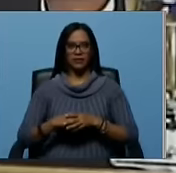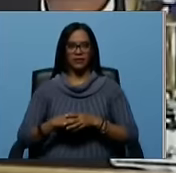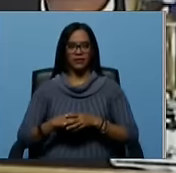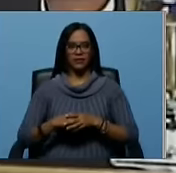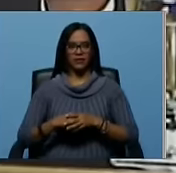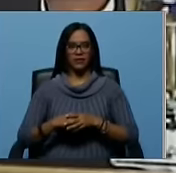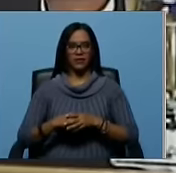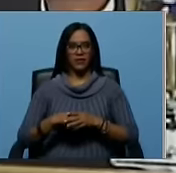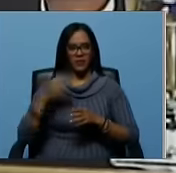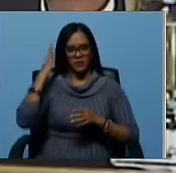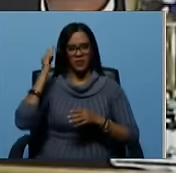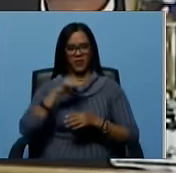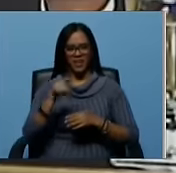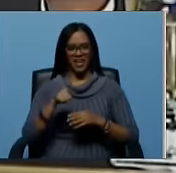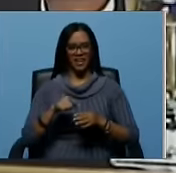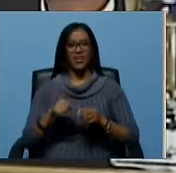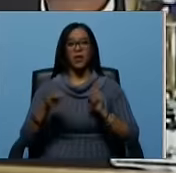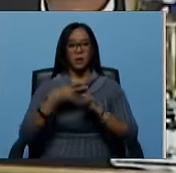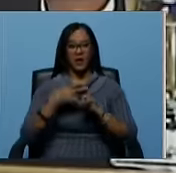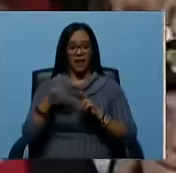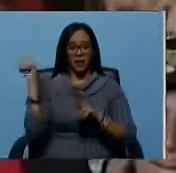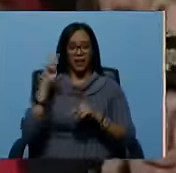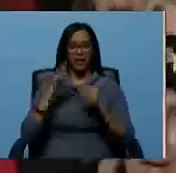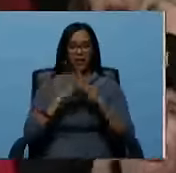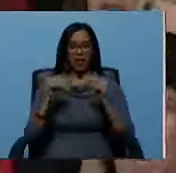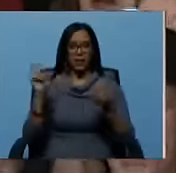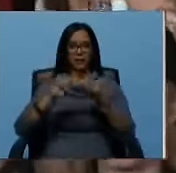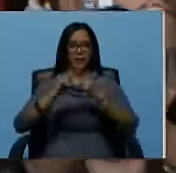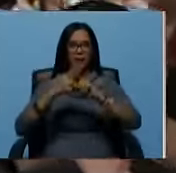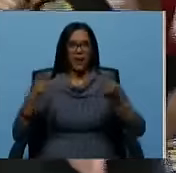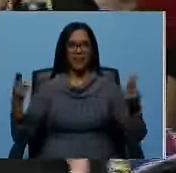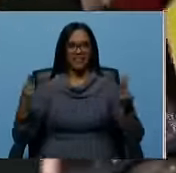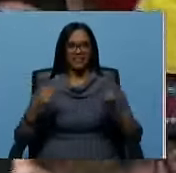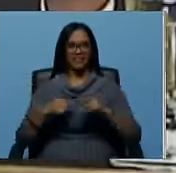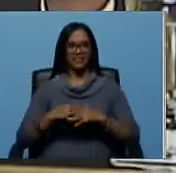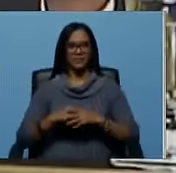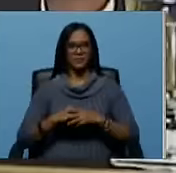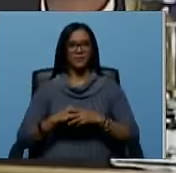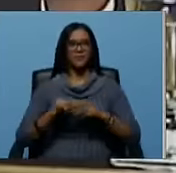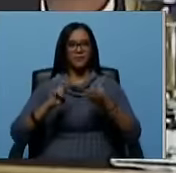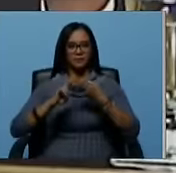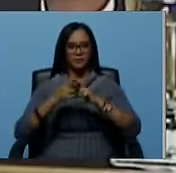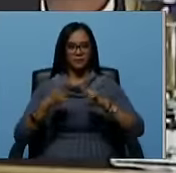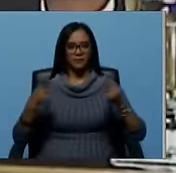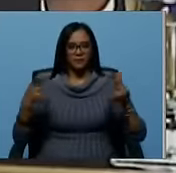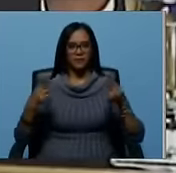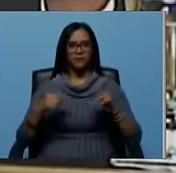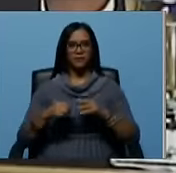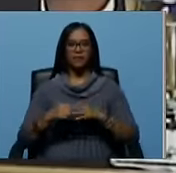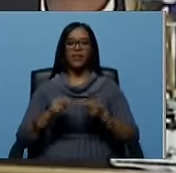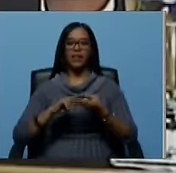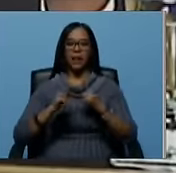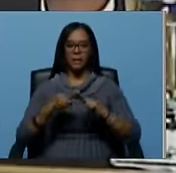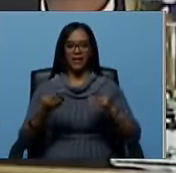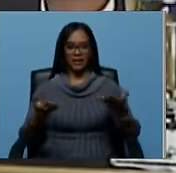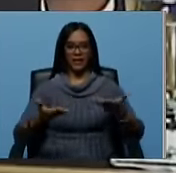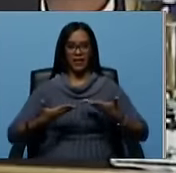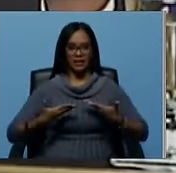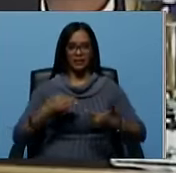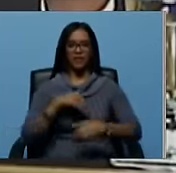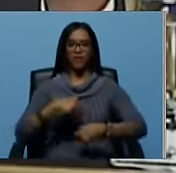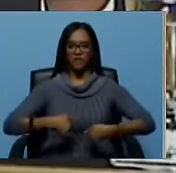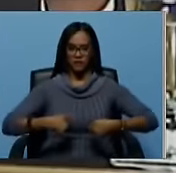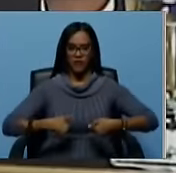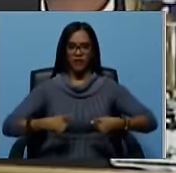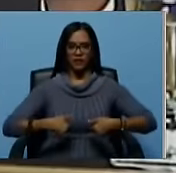Dios mío? Numeral, Venezuela toda en paz. En paz. La paz hay que ganársela a pulso.